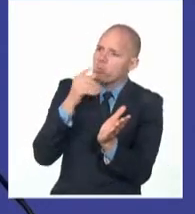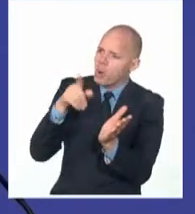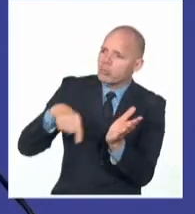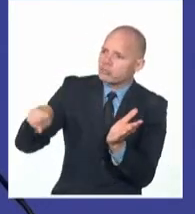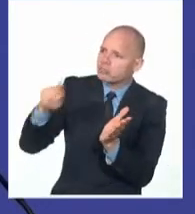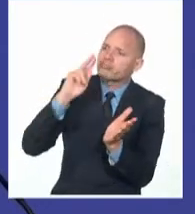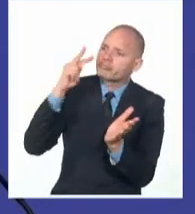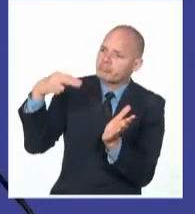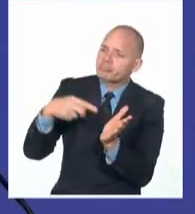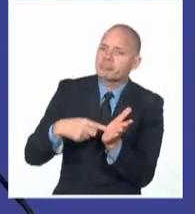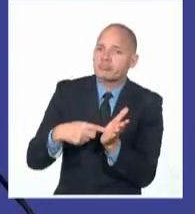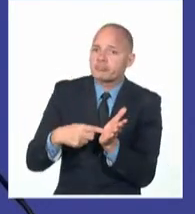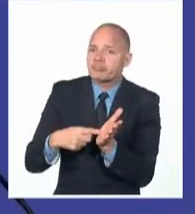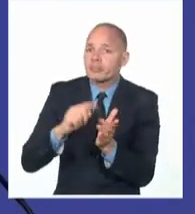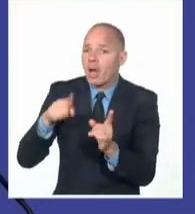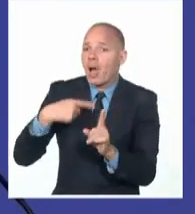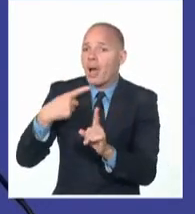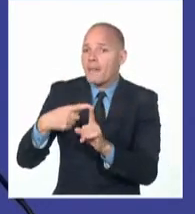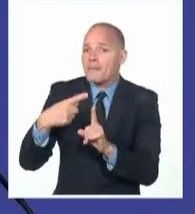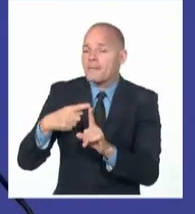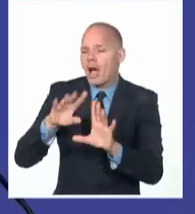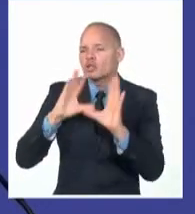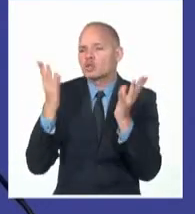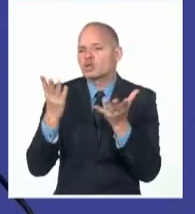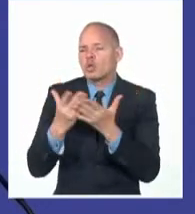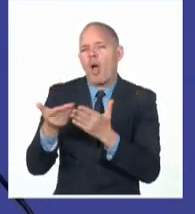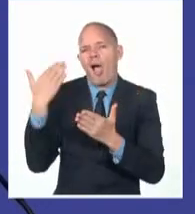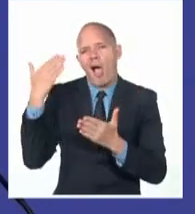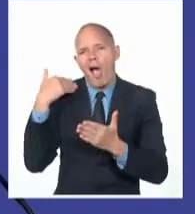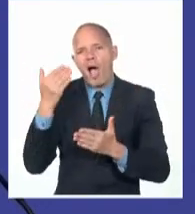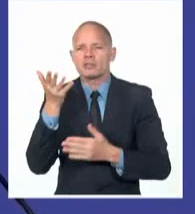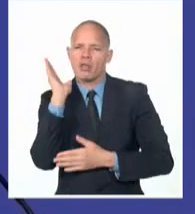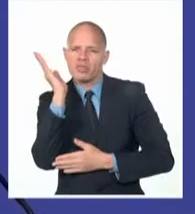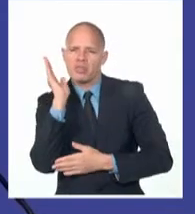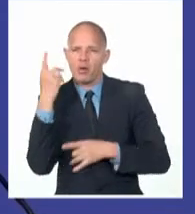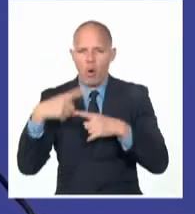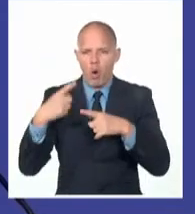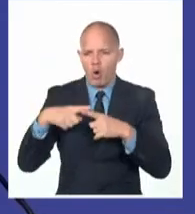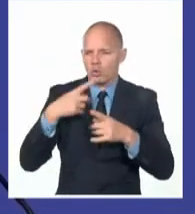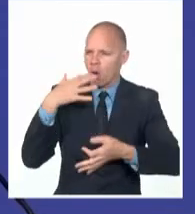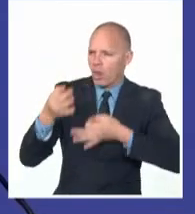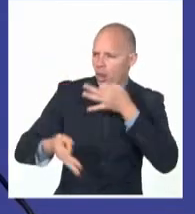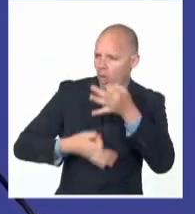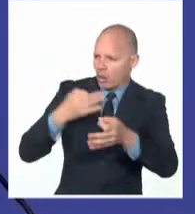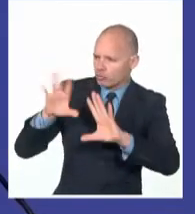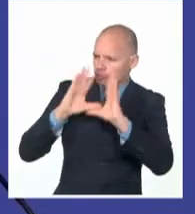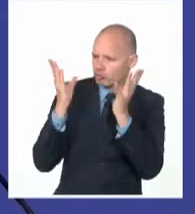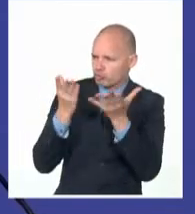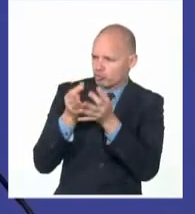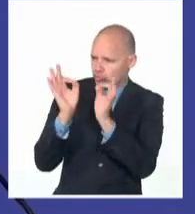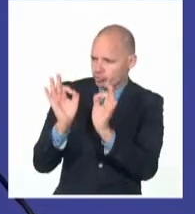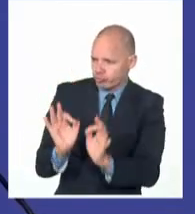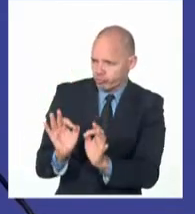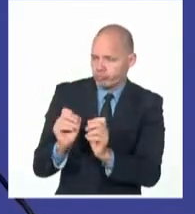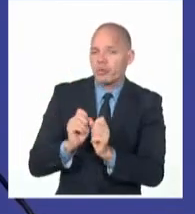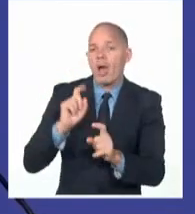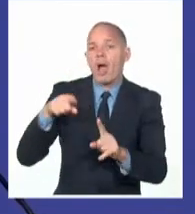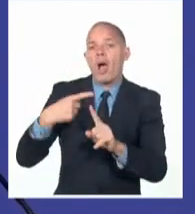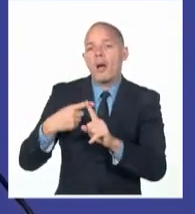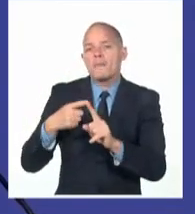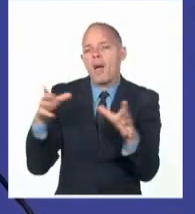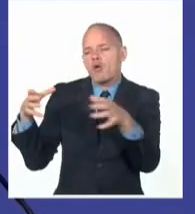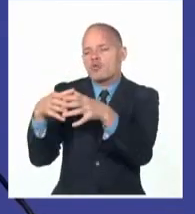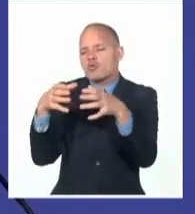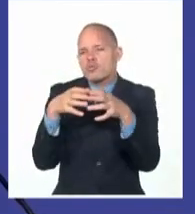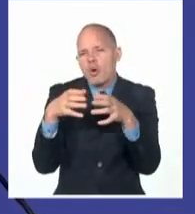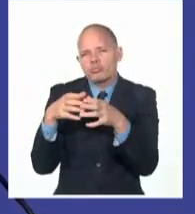miembros de la Unión en nuestras intervenciones ante el Consejo Supremo y el Consejo